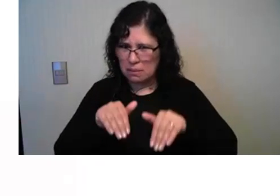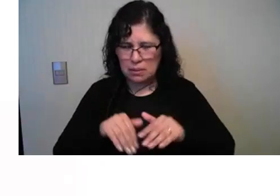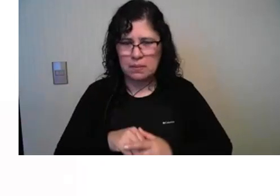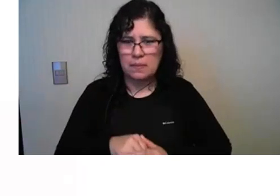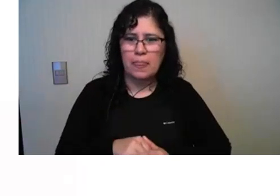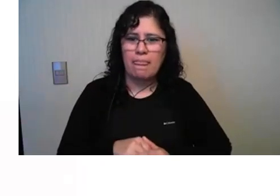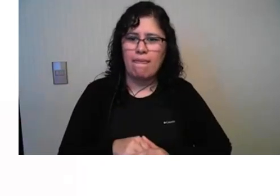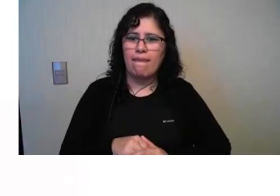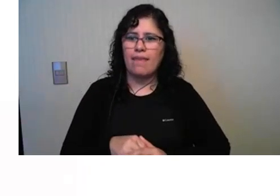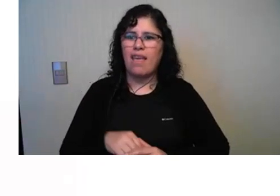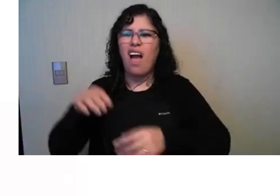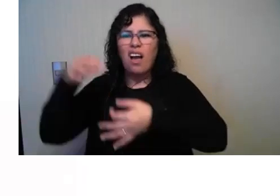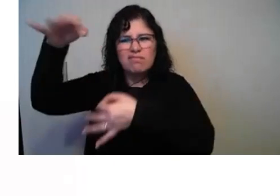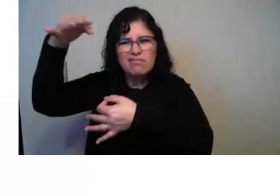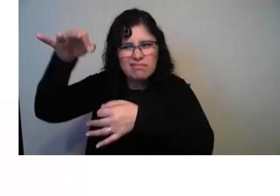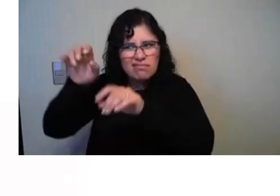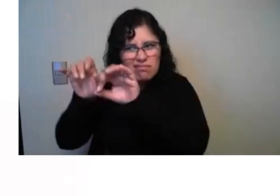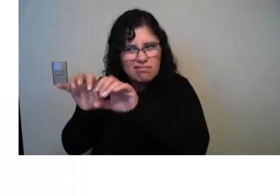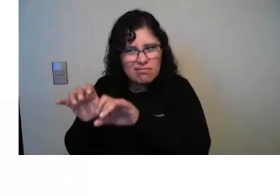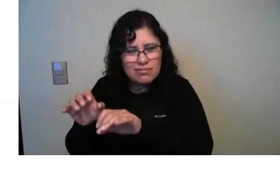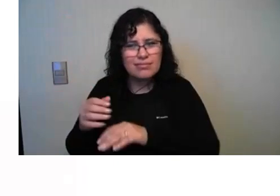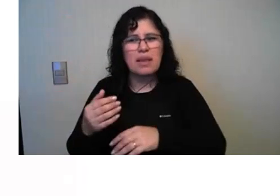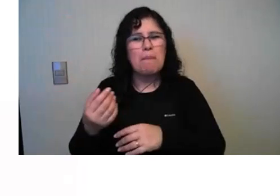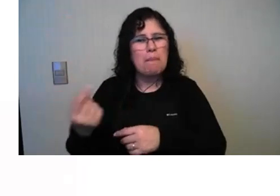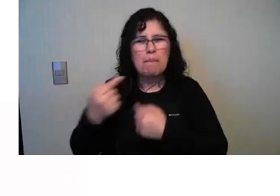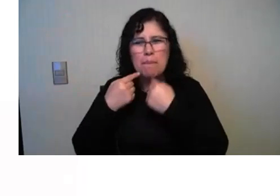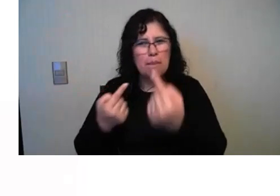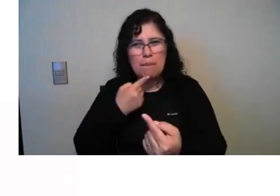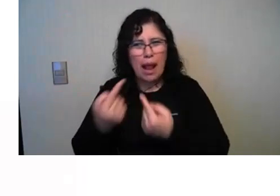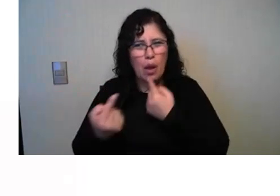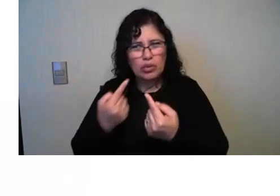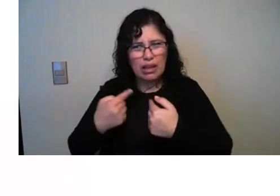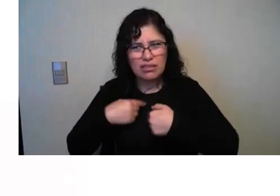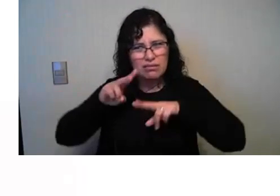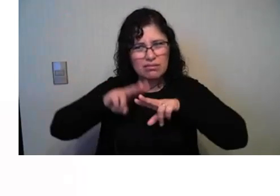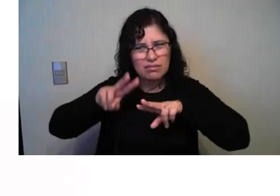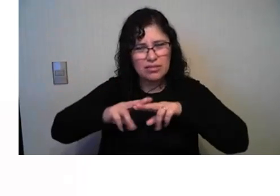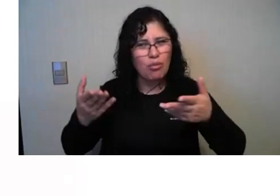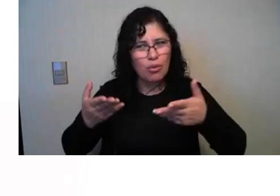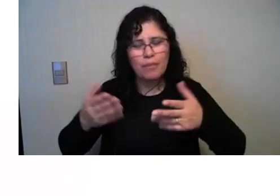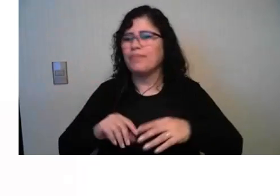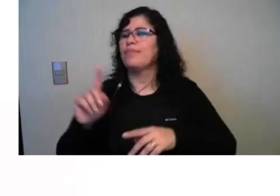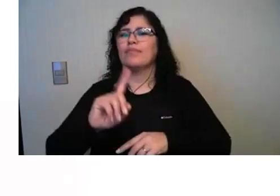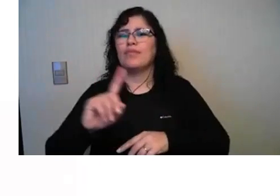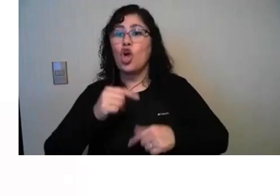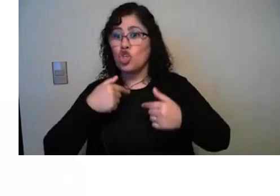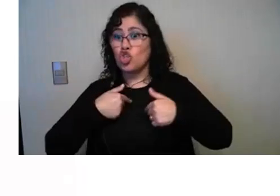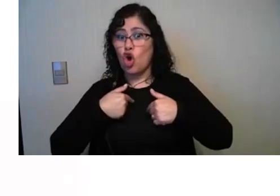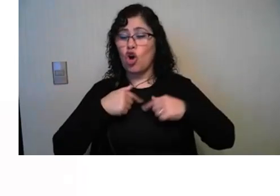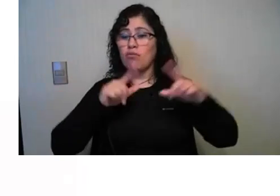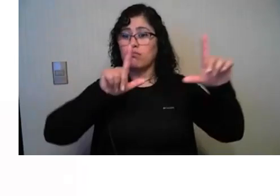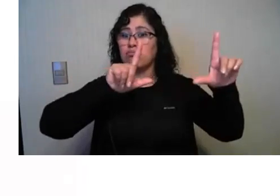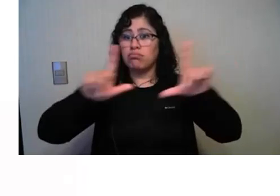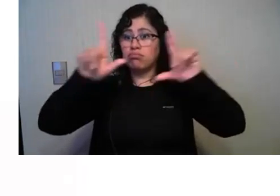aquí hay cosas de apoyo. Yo las preguntas las tomo de las diapositivas y un